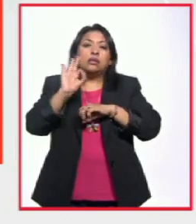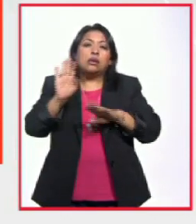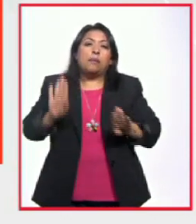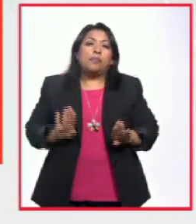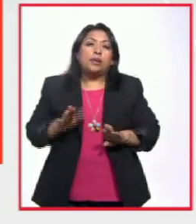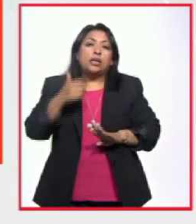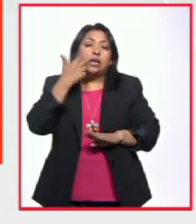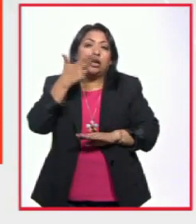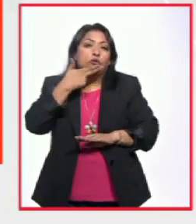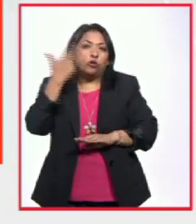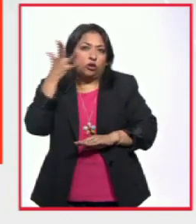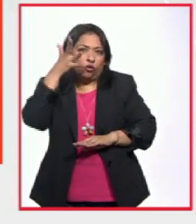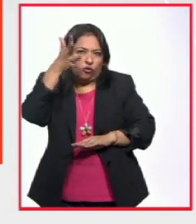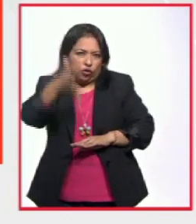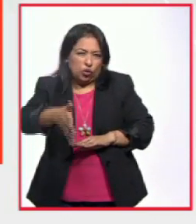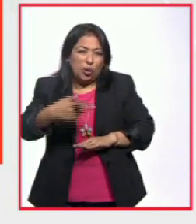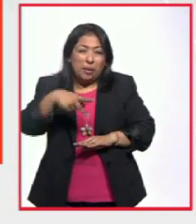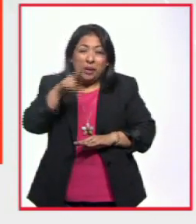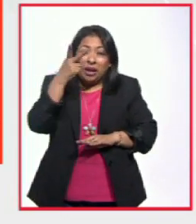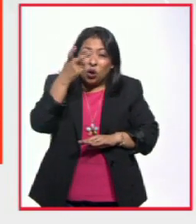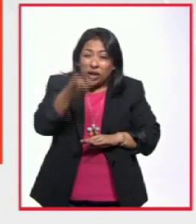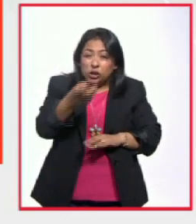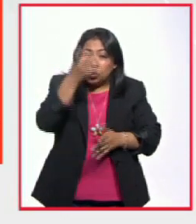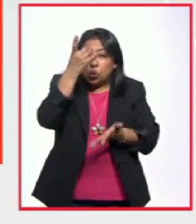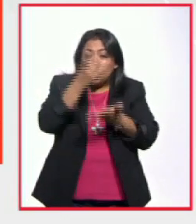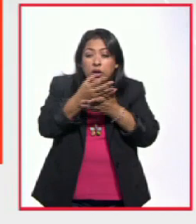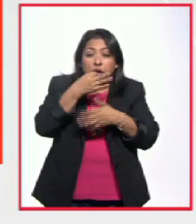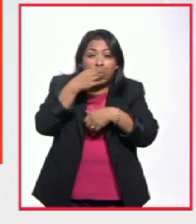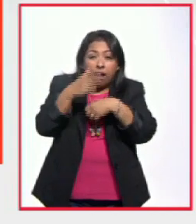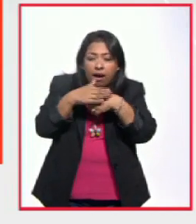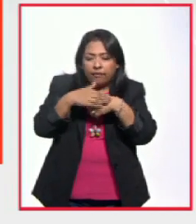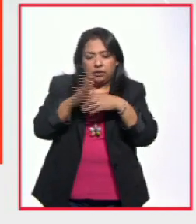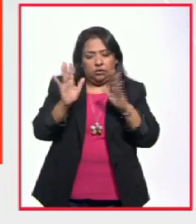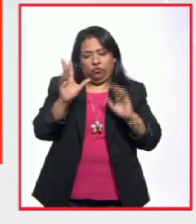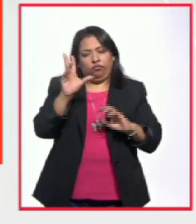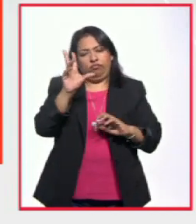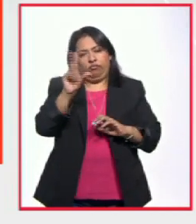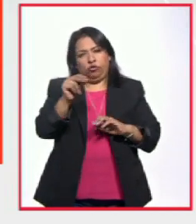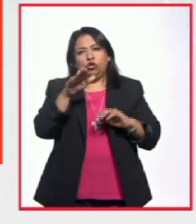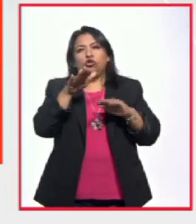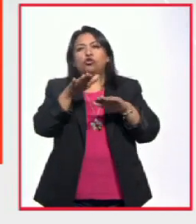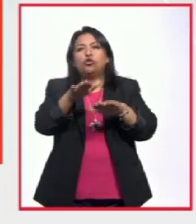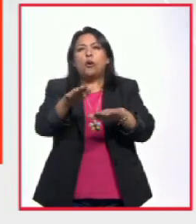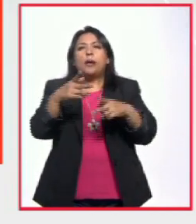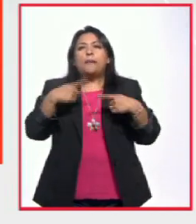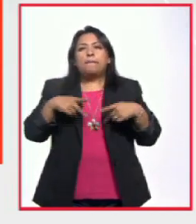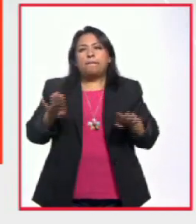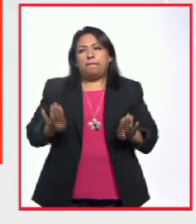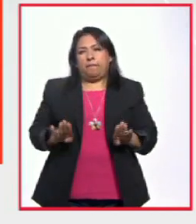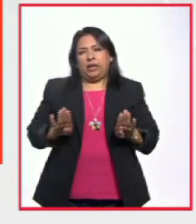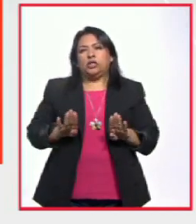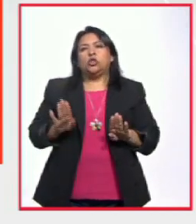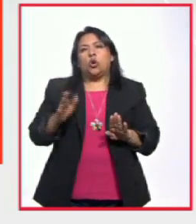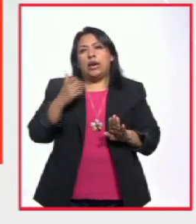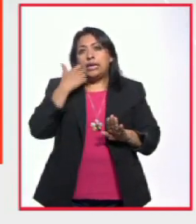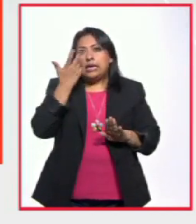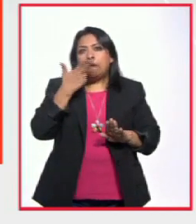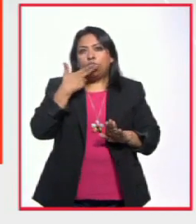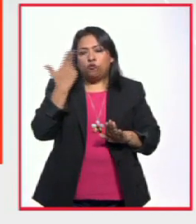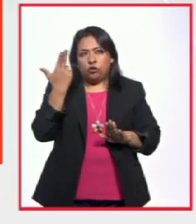conductas suicidas. Pero esa no es, digamos, la única señal que podríamos tener con respecto a una persona con este tipo de